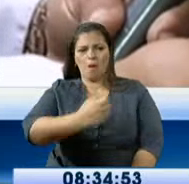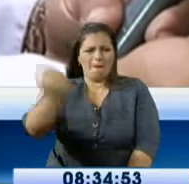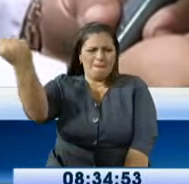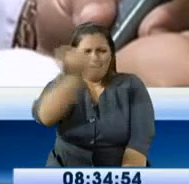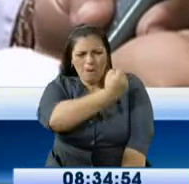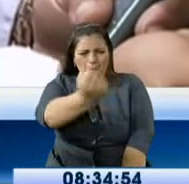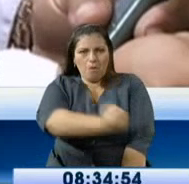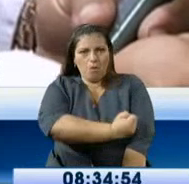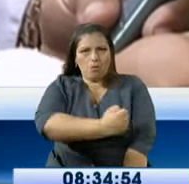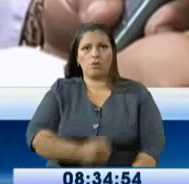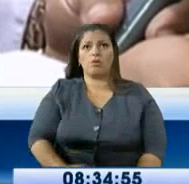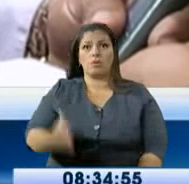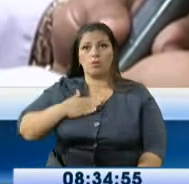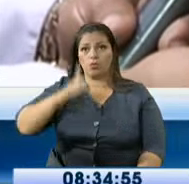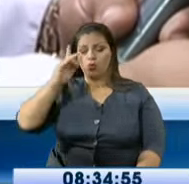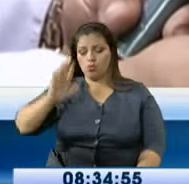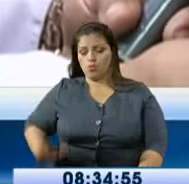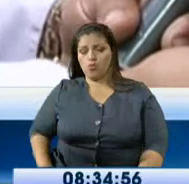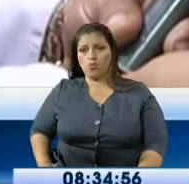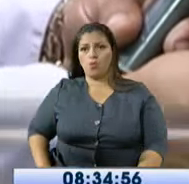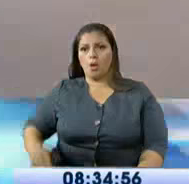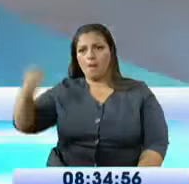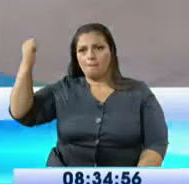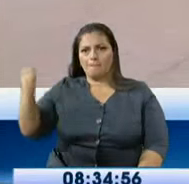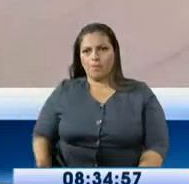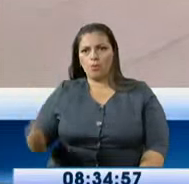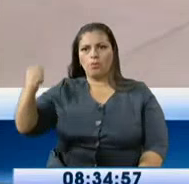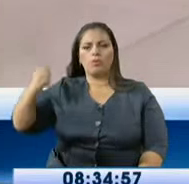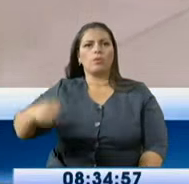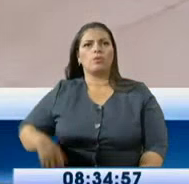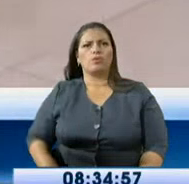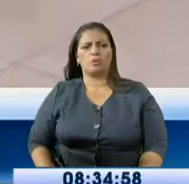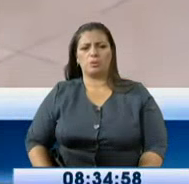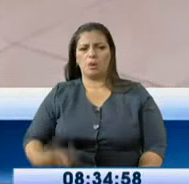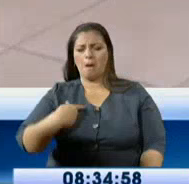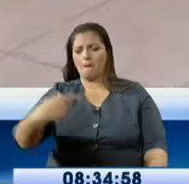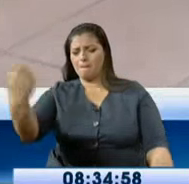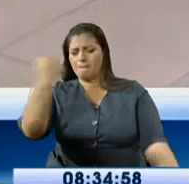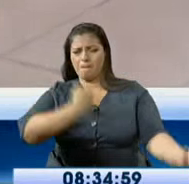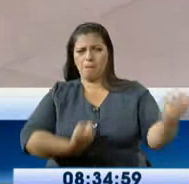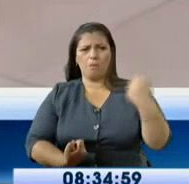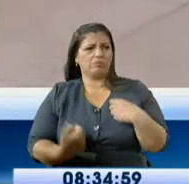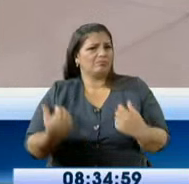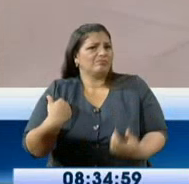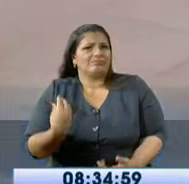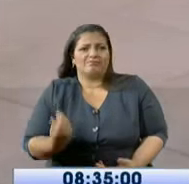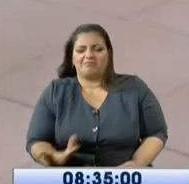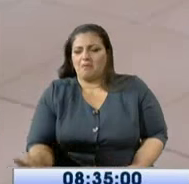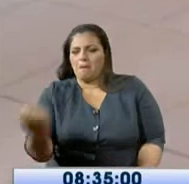y me metieron golpe porque no tenía nada, pues. Informó Jorge Salazar.